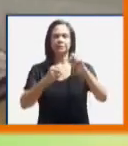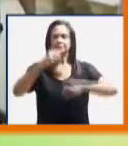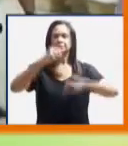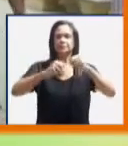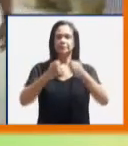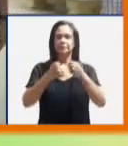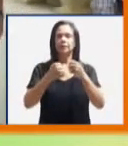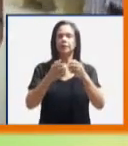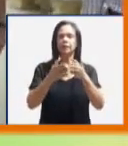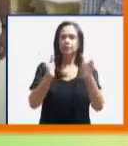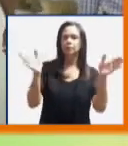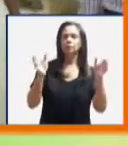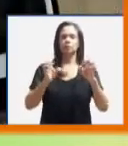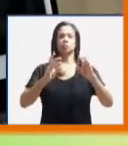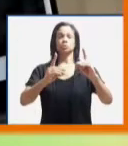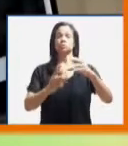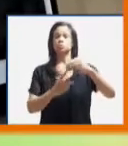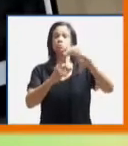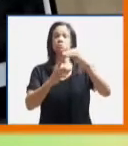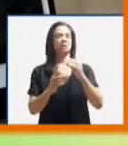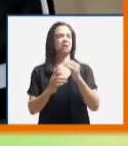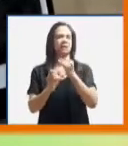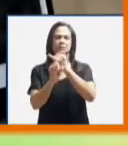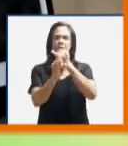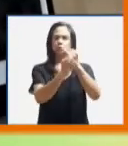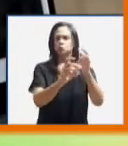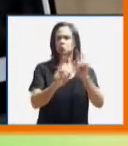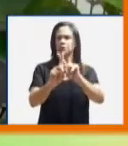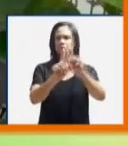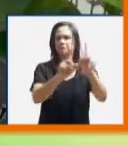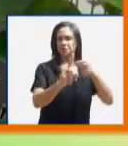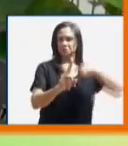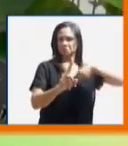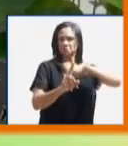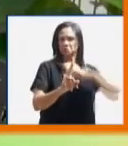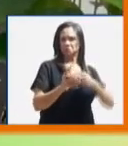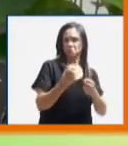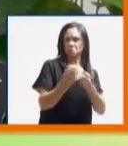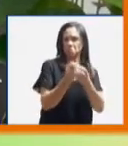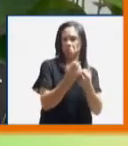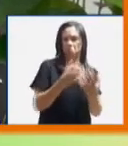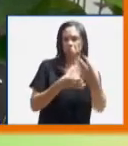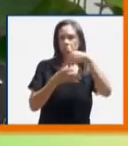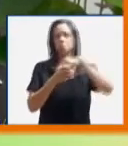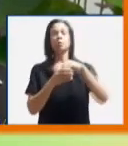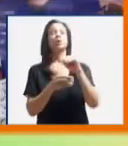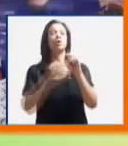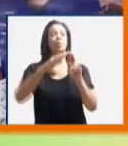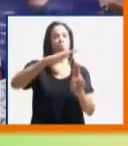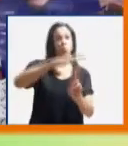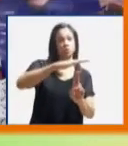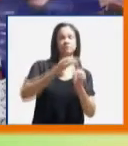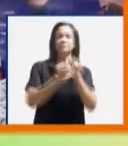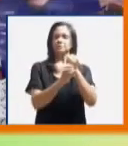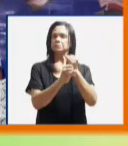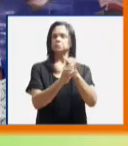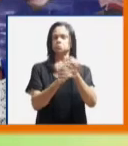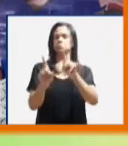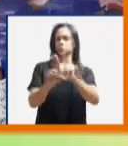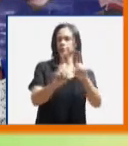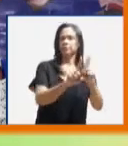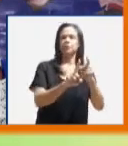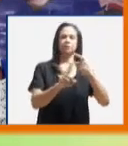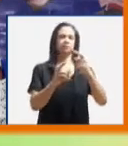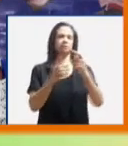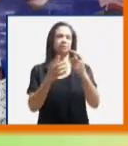entonces partiendo de esta situación iniciar clases semipresenciales y ya nosotros observando que se